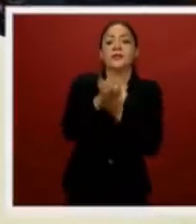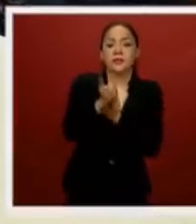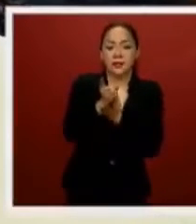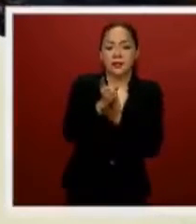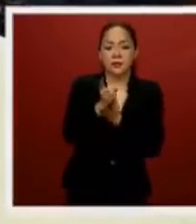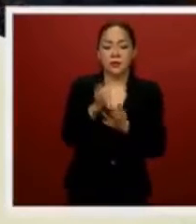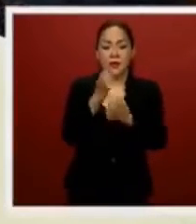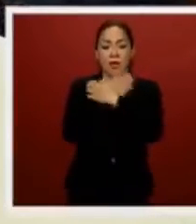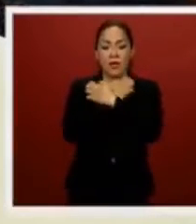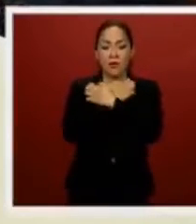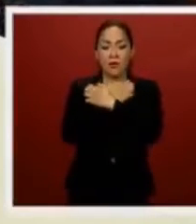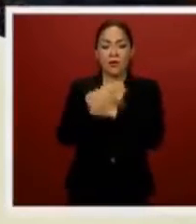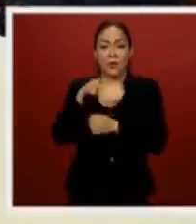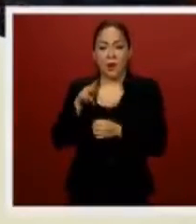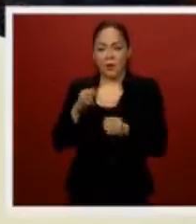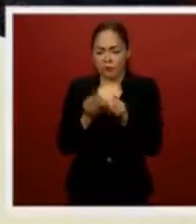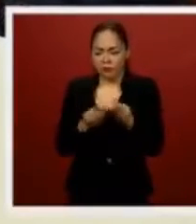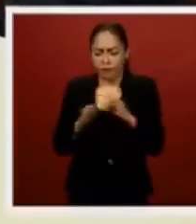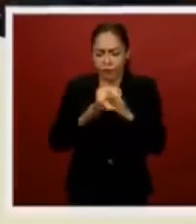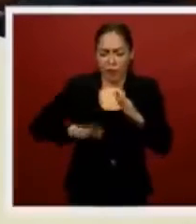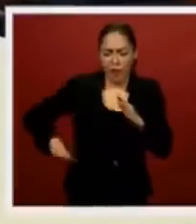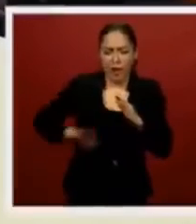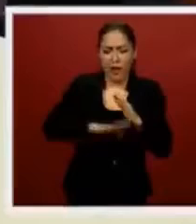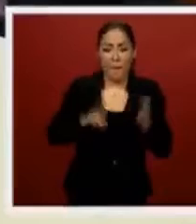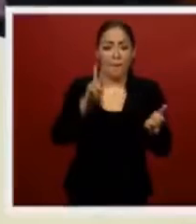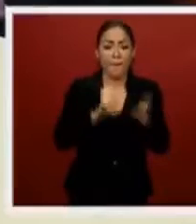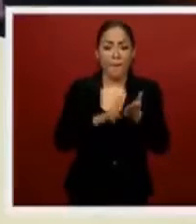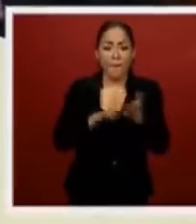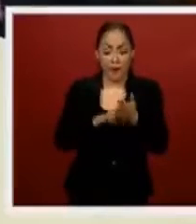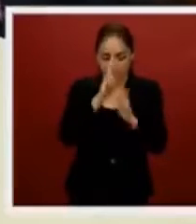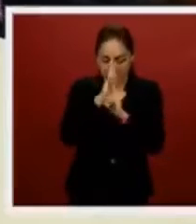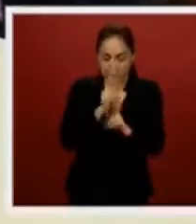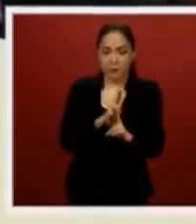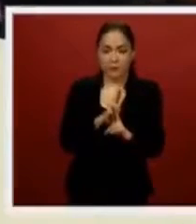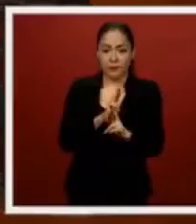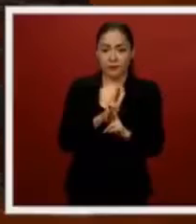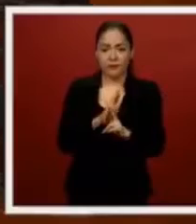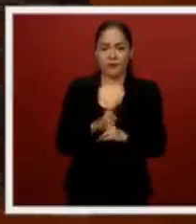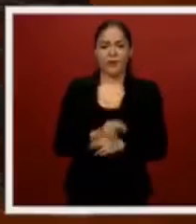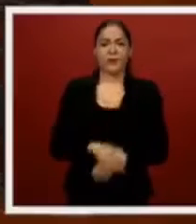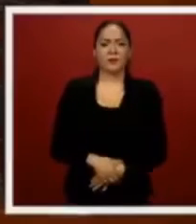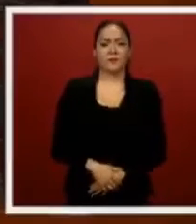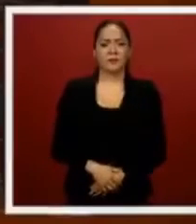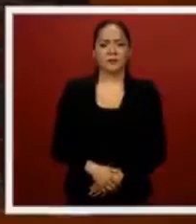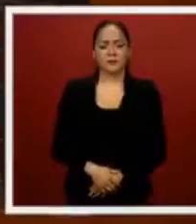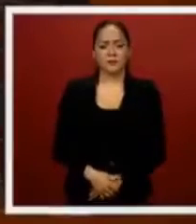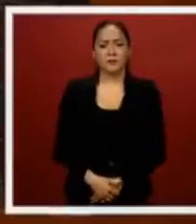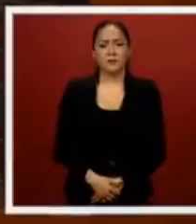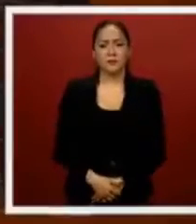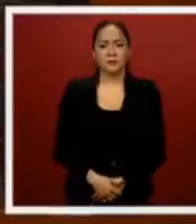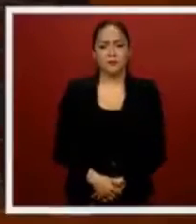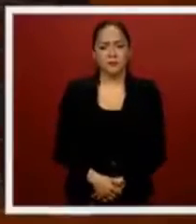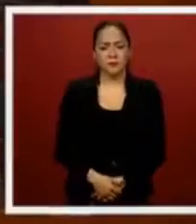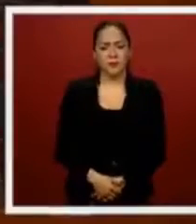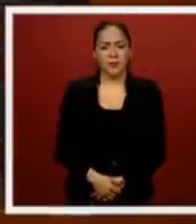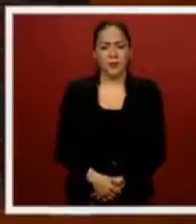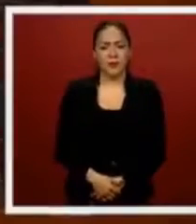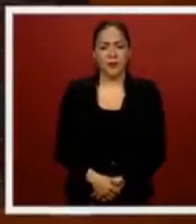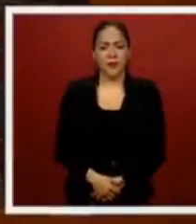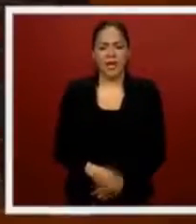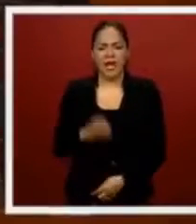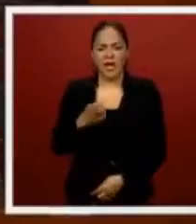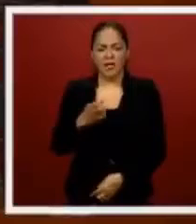educación sostenible. ¿Por qué este tema, secretario? Qué bueno que lo preguntas porque